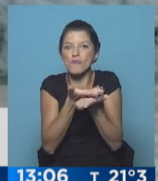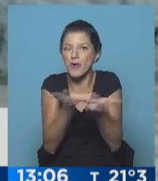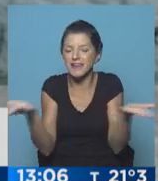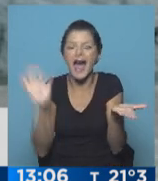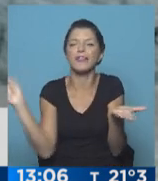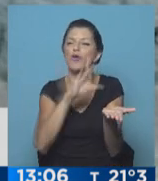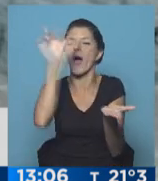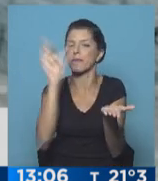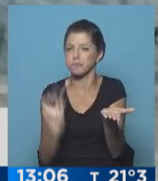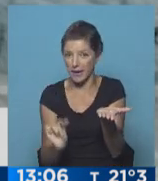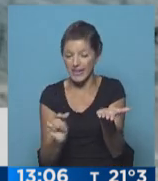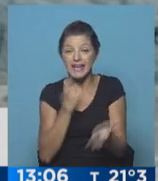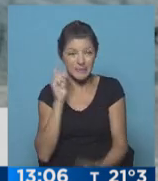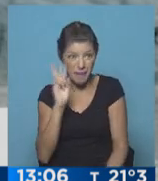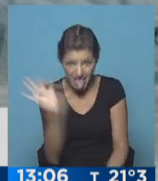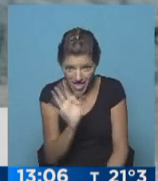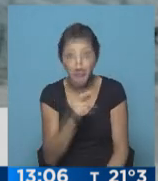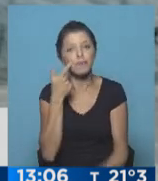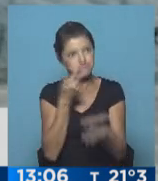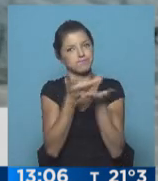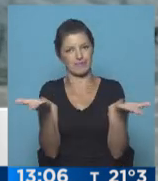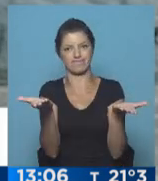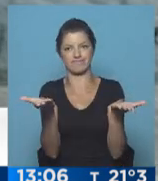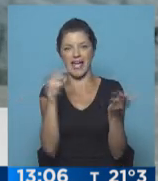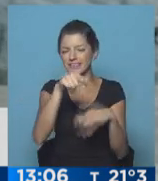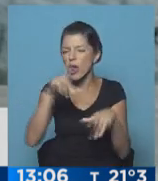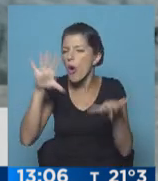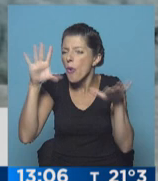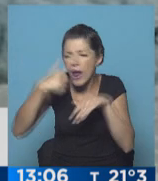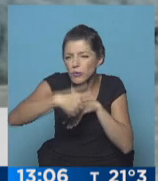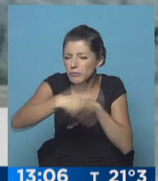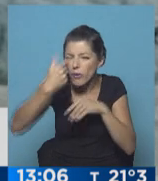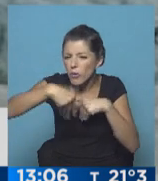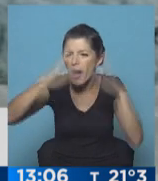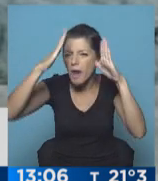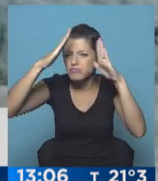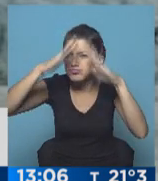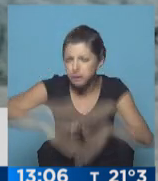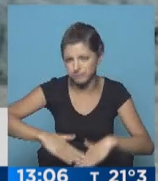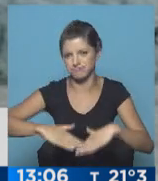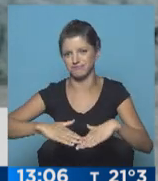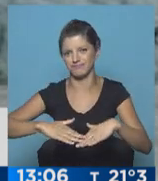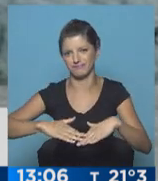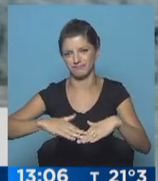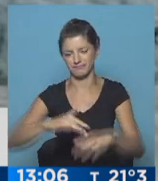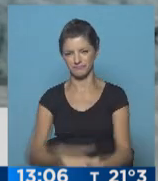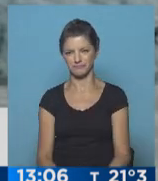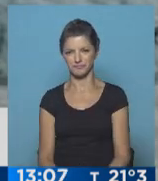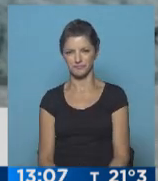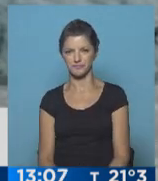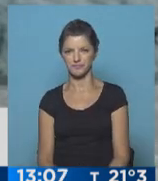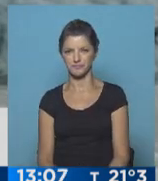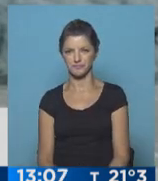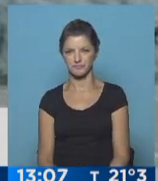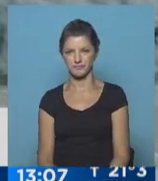todo el país y no lo vieron acabar. Este es el rompimiento final del glaciar, el momento en el que ese puente de hielo, que es